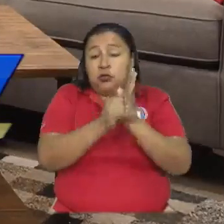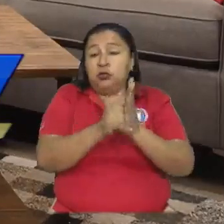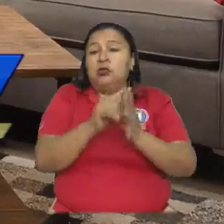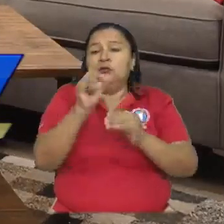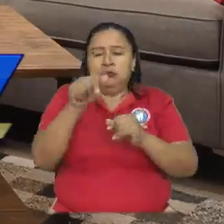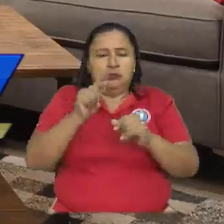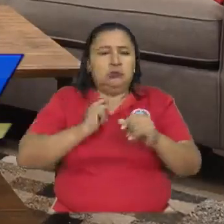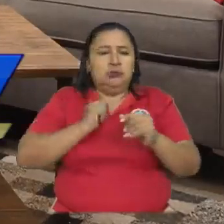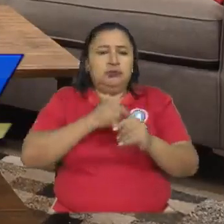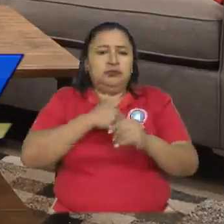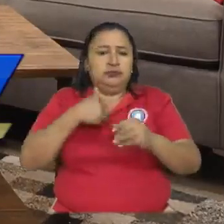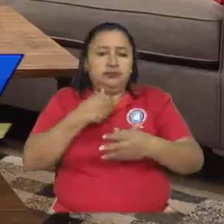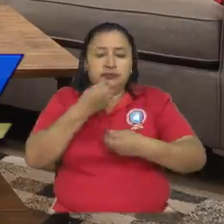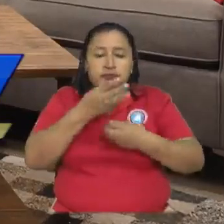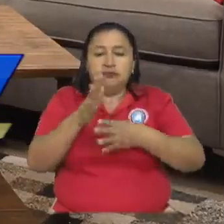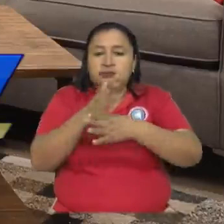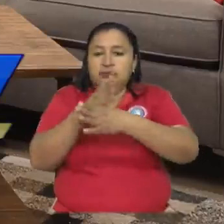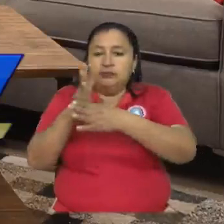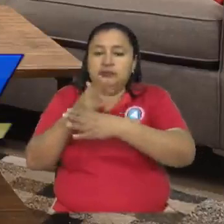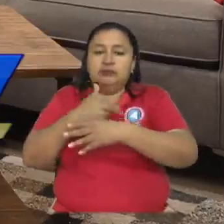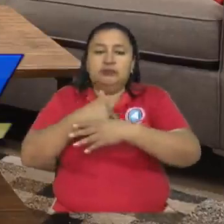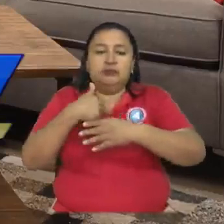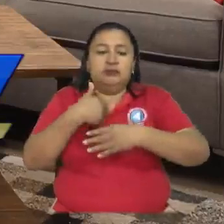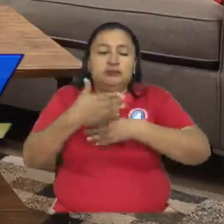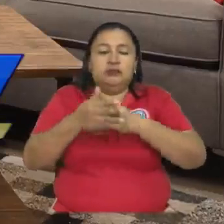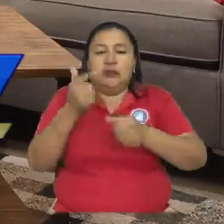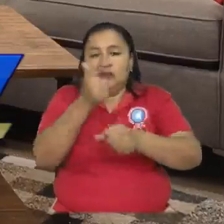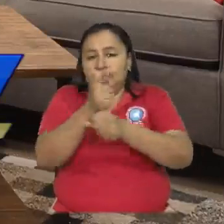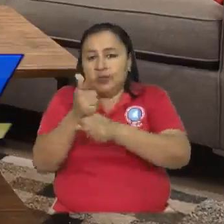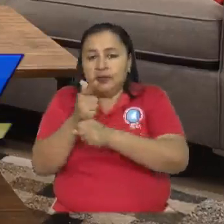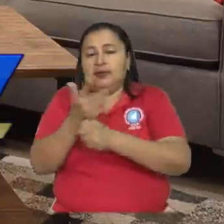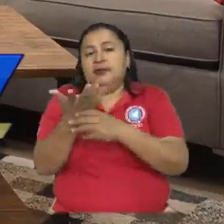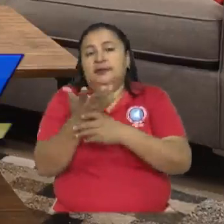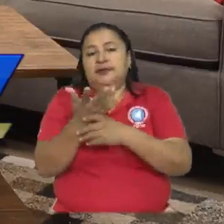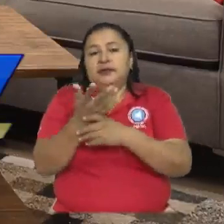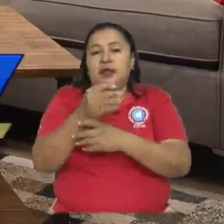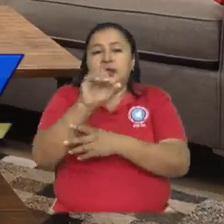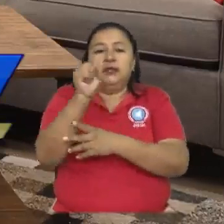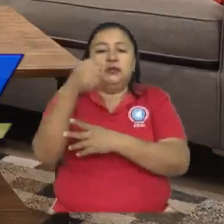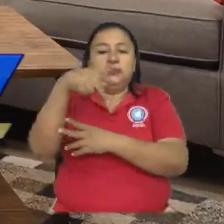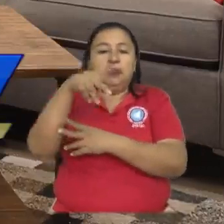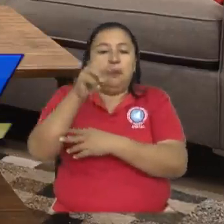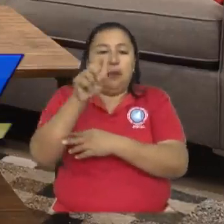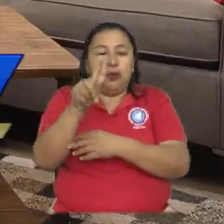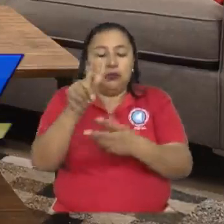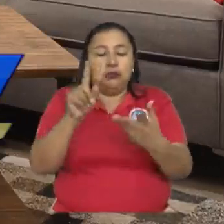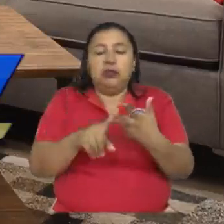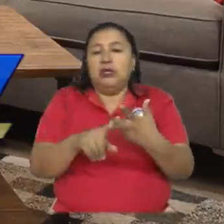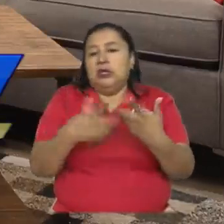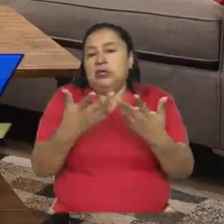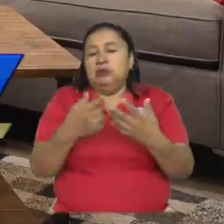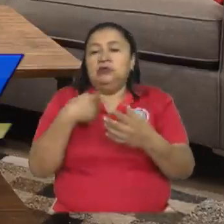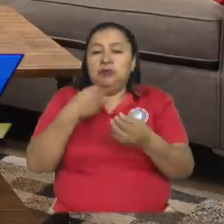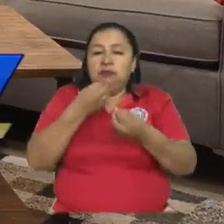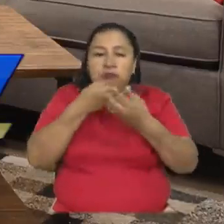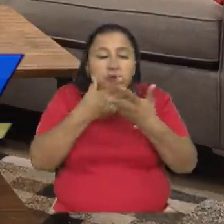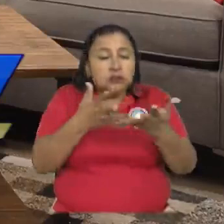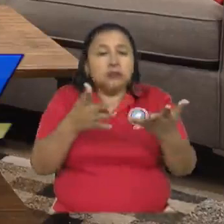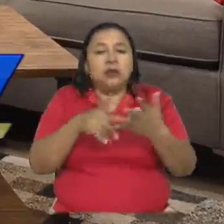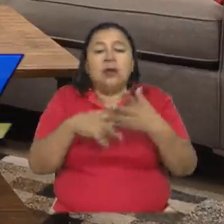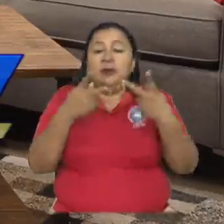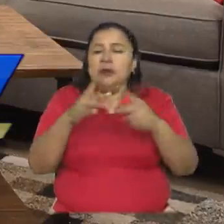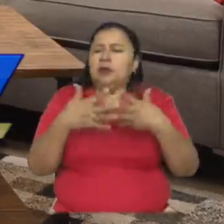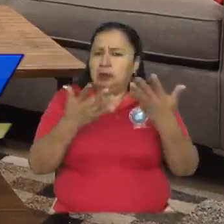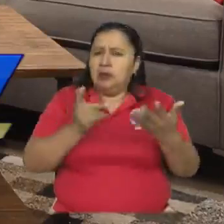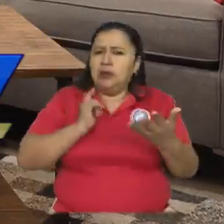pues estaremos realizando una serie de videos, de spots, de reportajes, pero